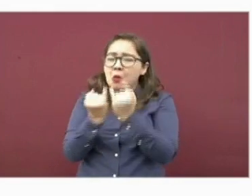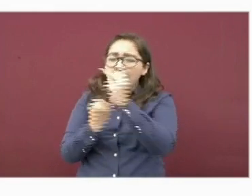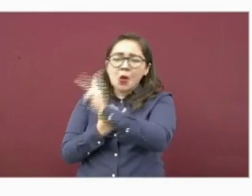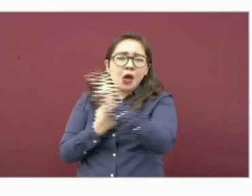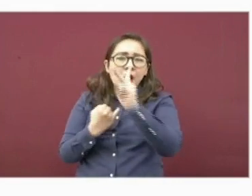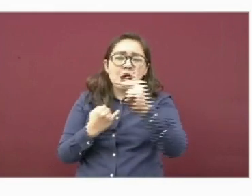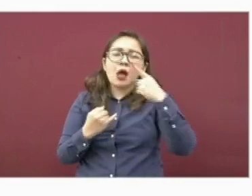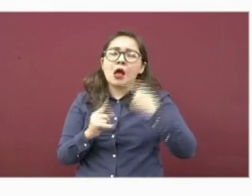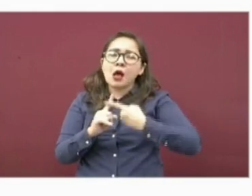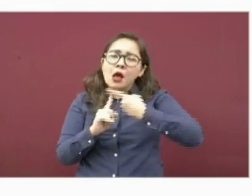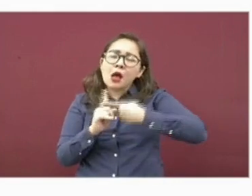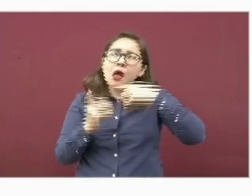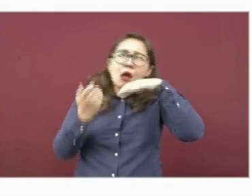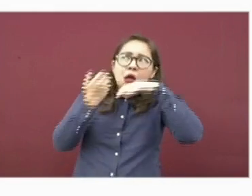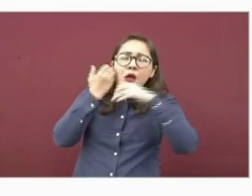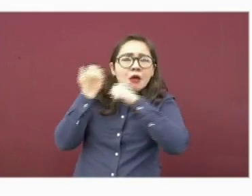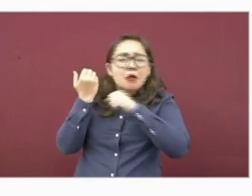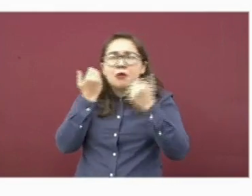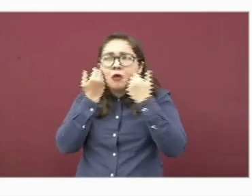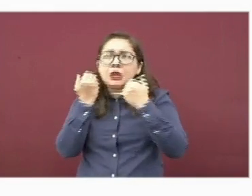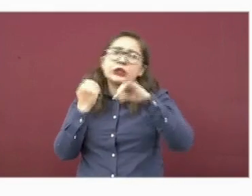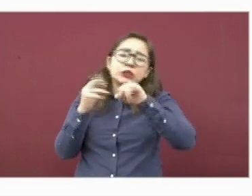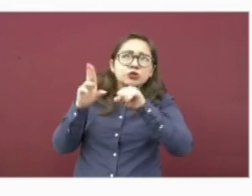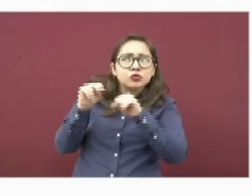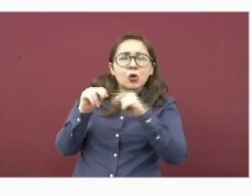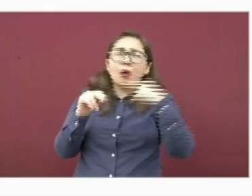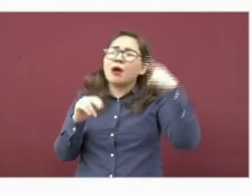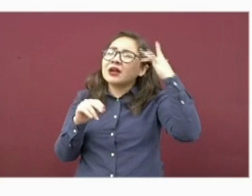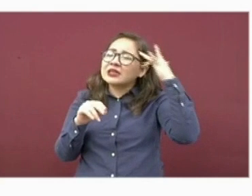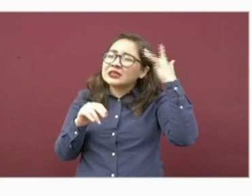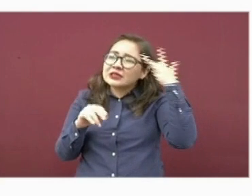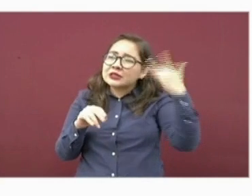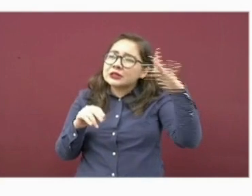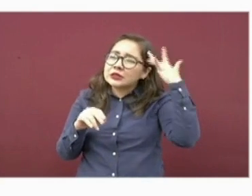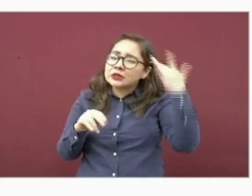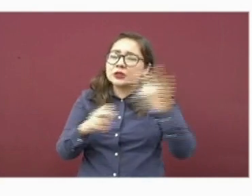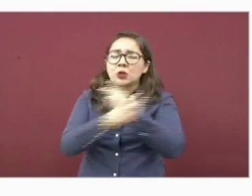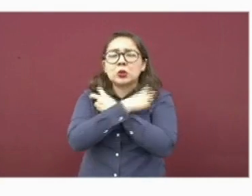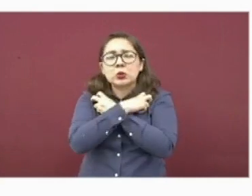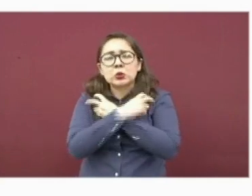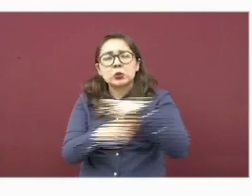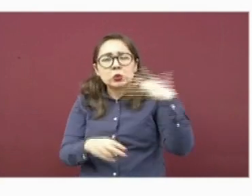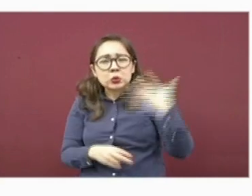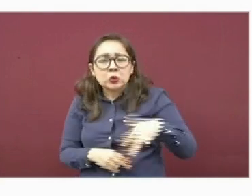haber fiebre o no, tos, dolor muscular